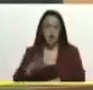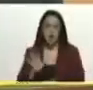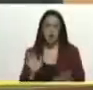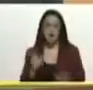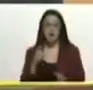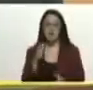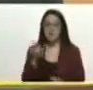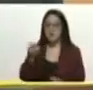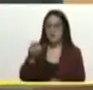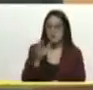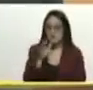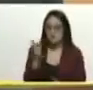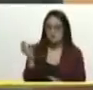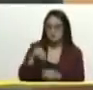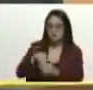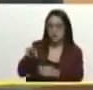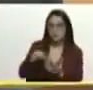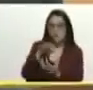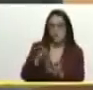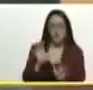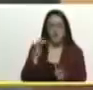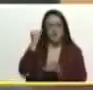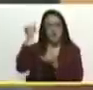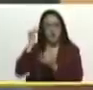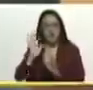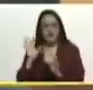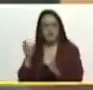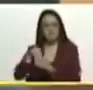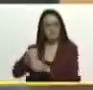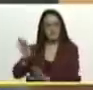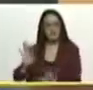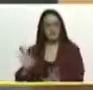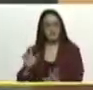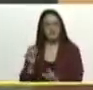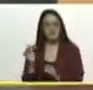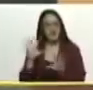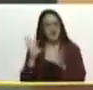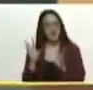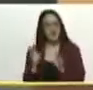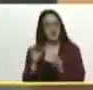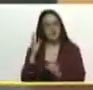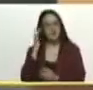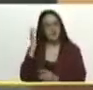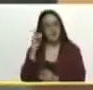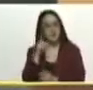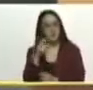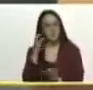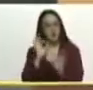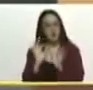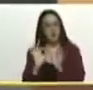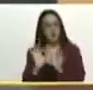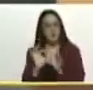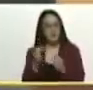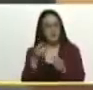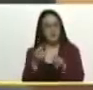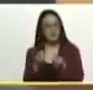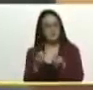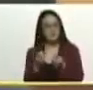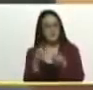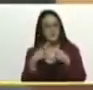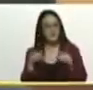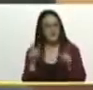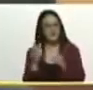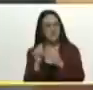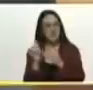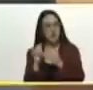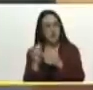ver con las disputas ideológicas. Para concluir, sueño con una moneda distinta del